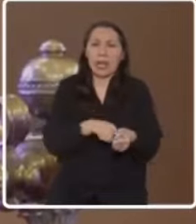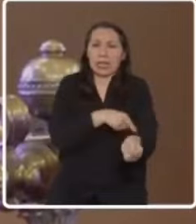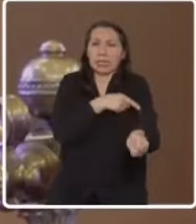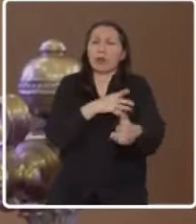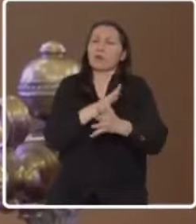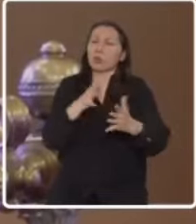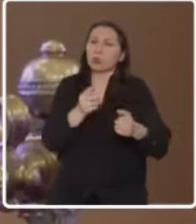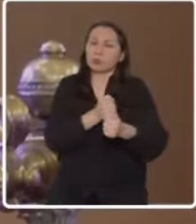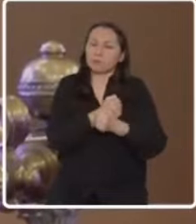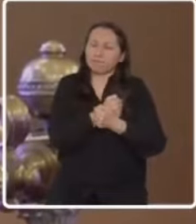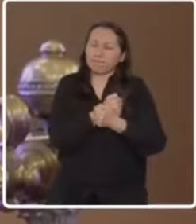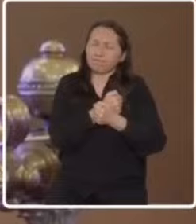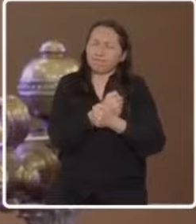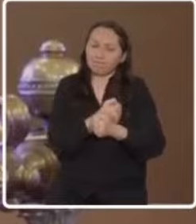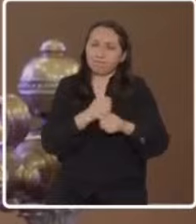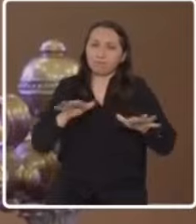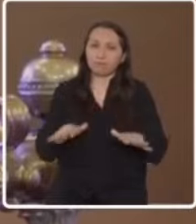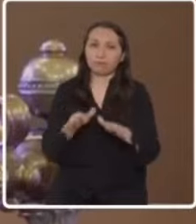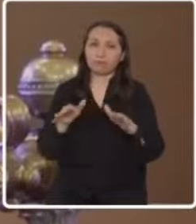mucha pasión.